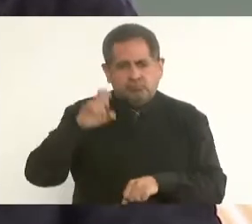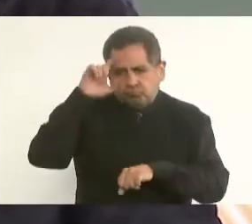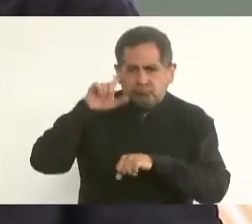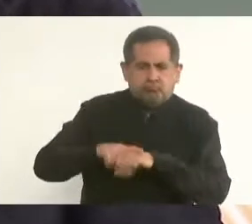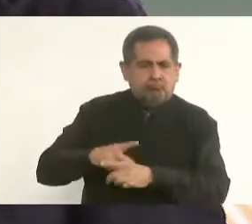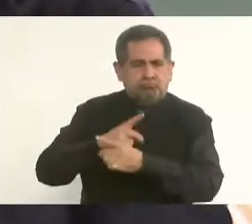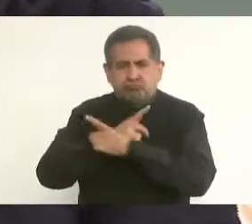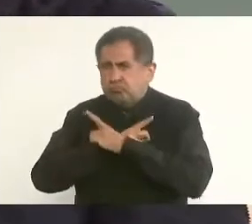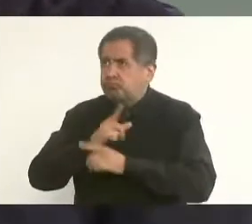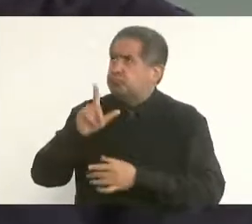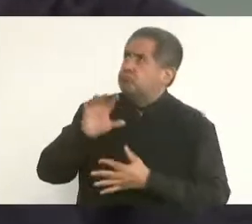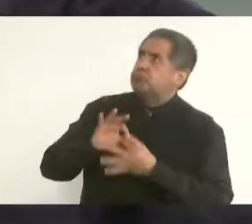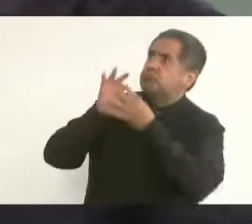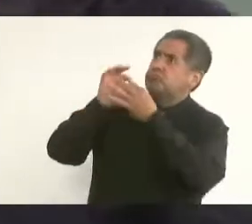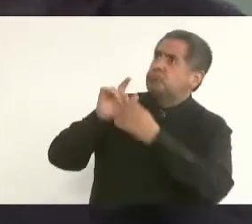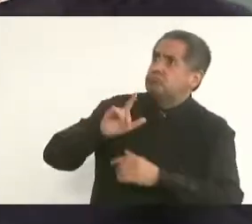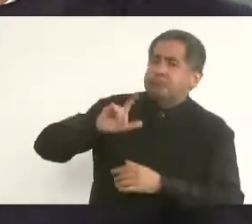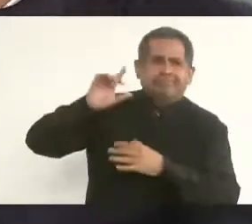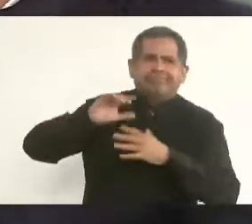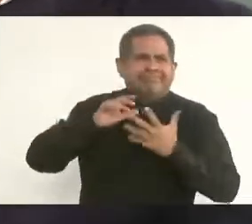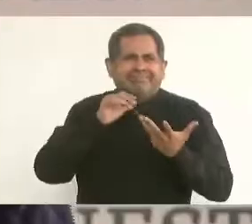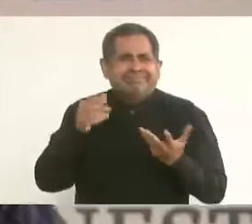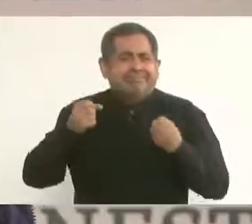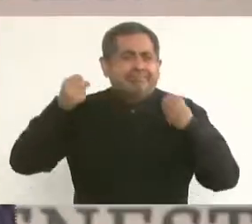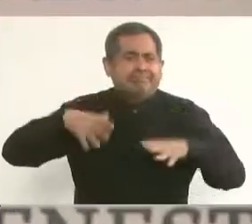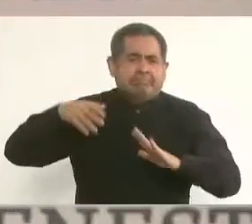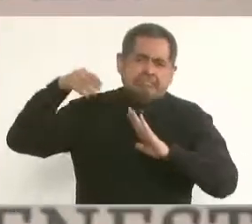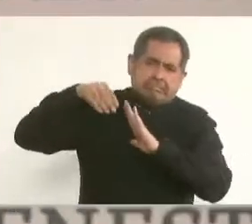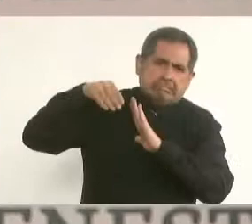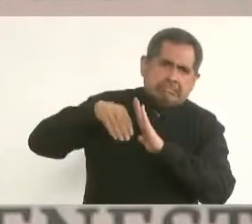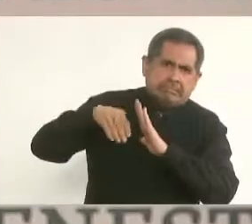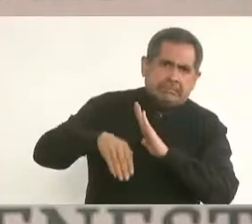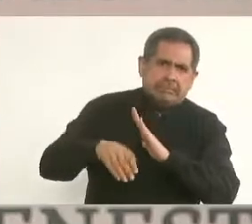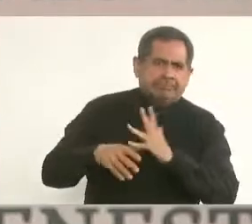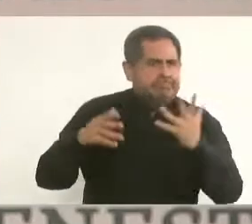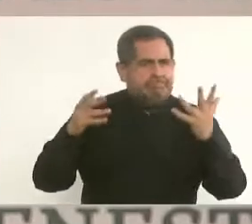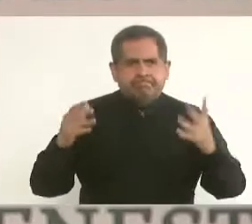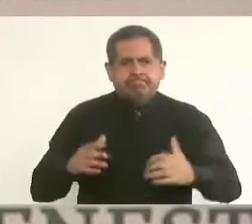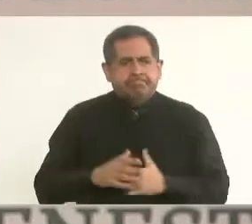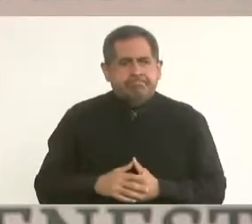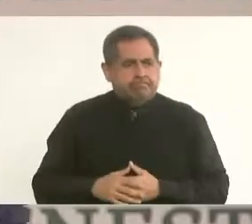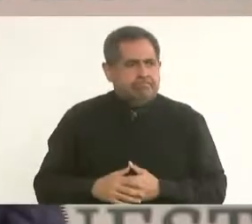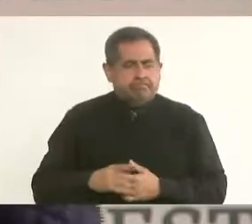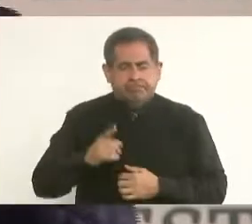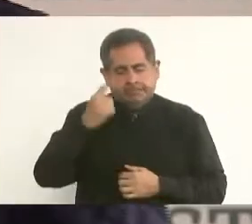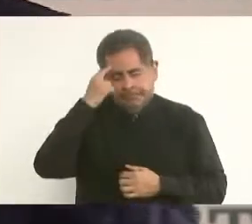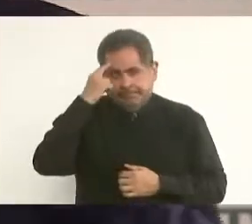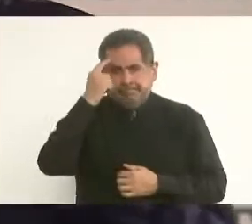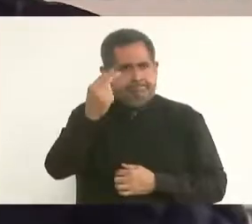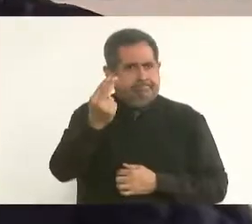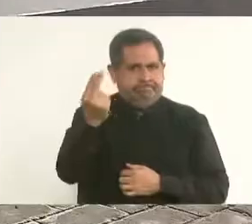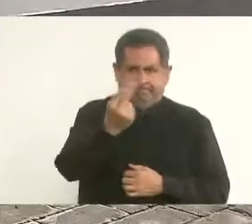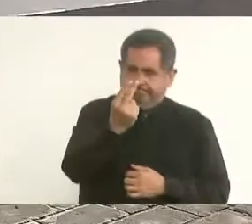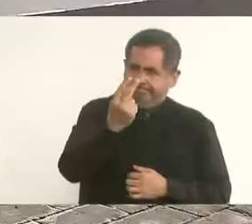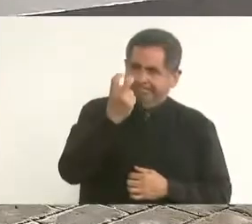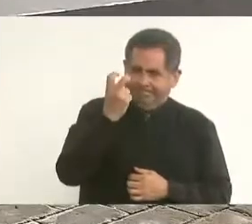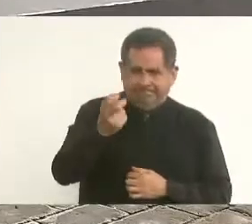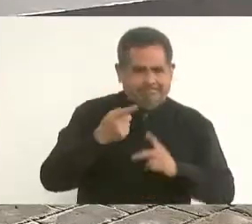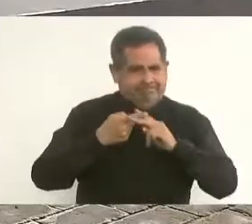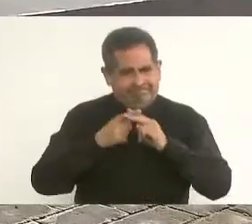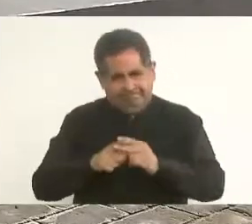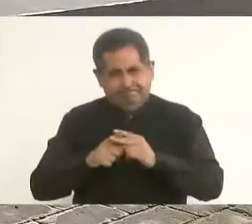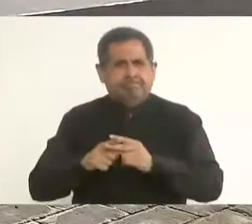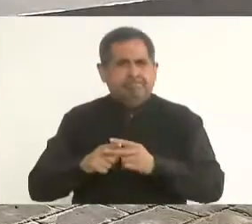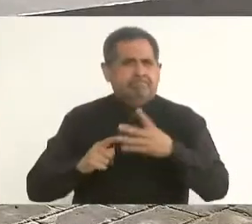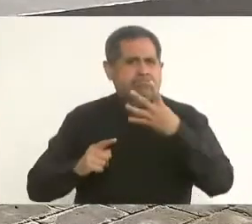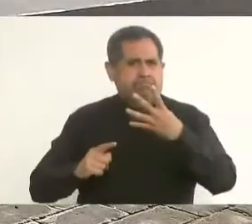morales, espirituales. Por eso era necesario iniciar la